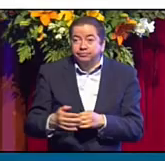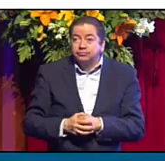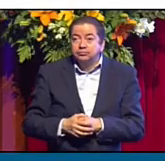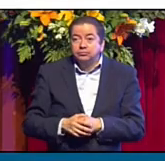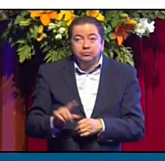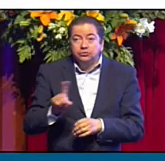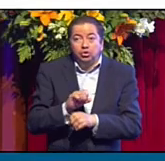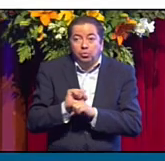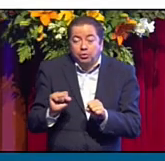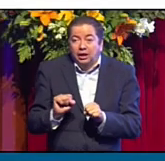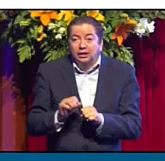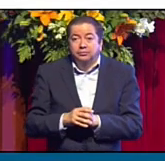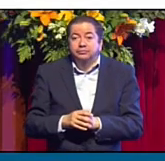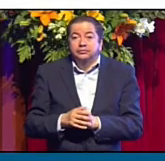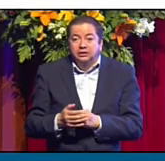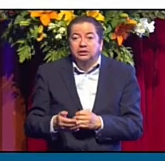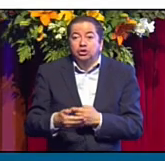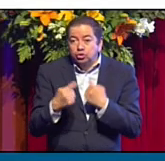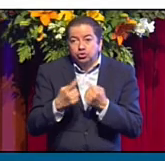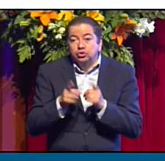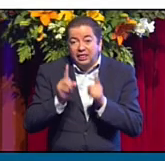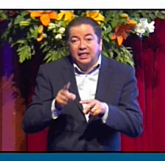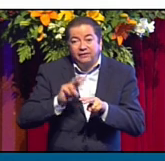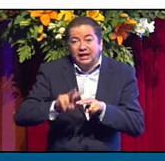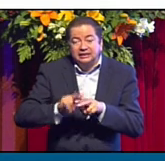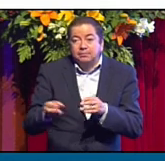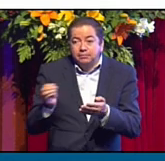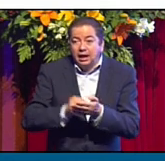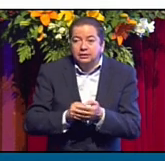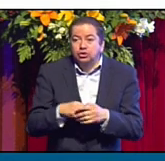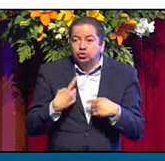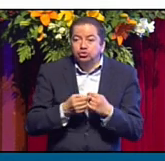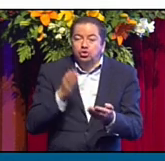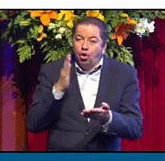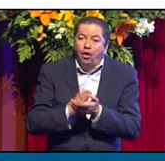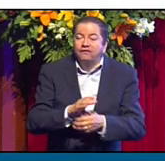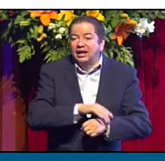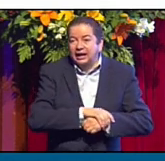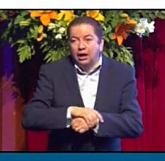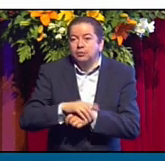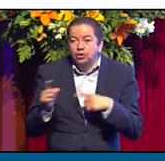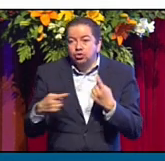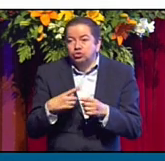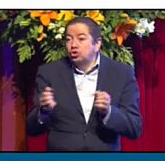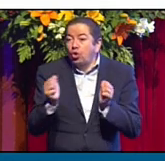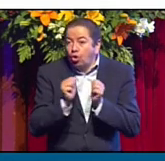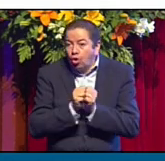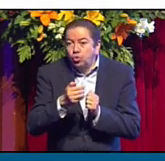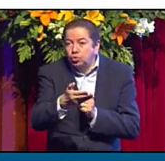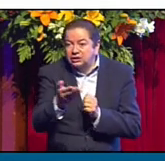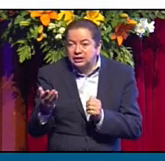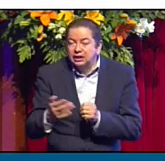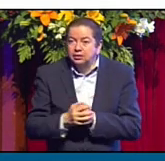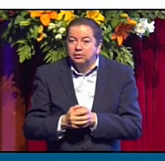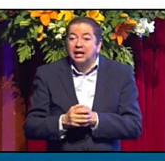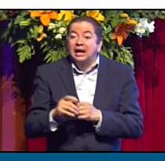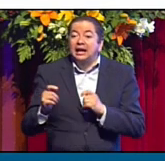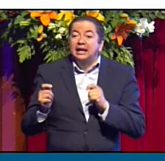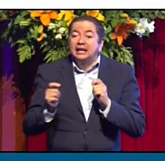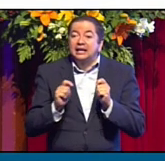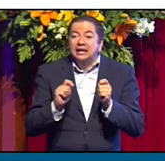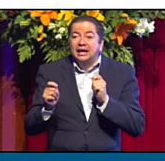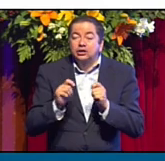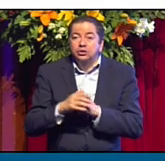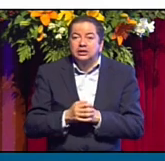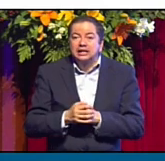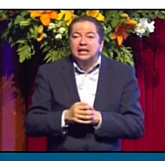posible. Podemos hacer más, claro, y tenemos que hacer más, si es nuestra obligación. Pero efectivamente esto lo hacemos con ustedes. Pero sigamos gestión ambiental,